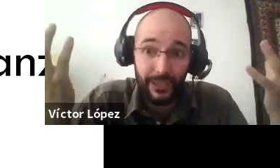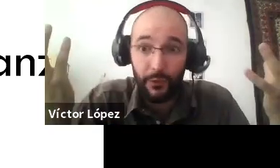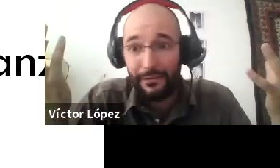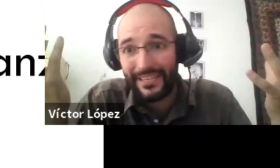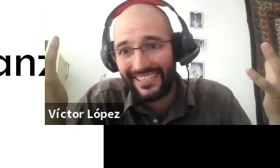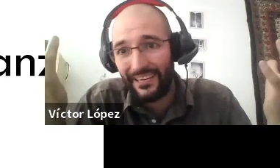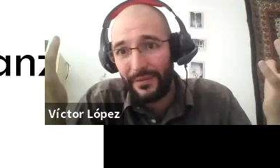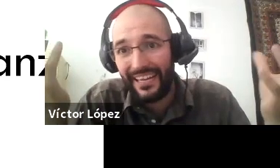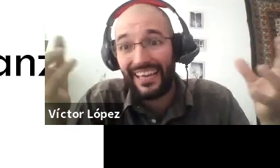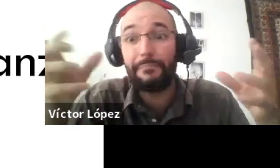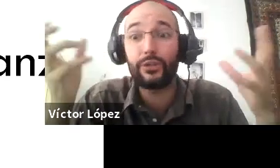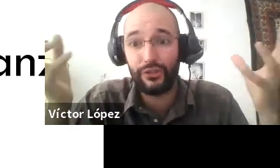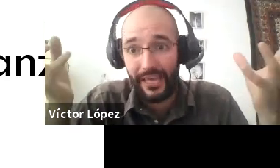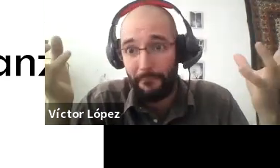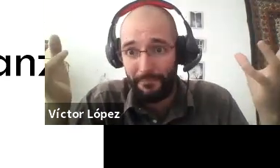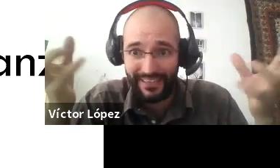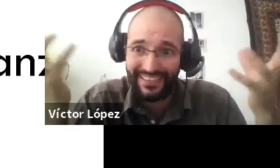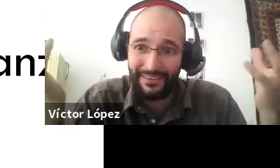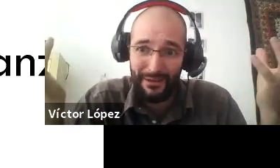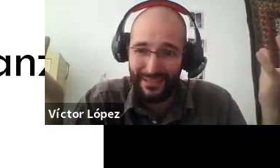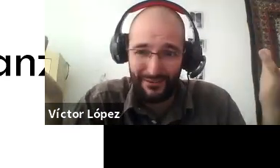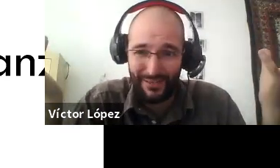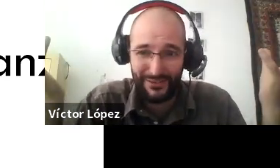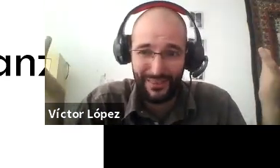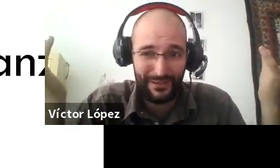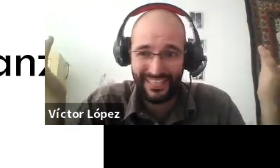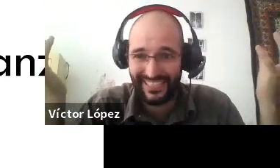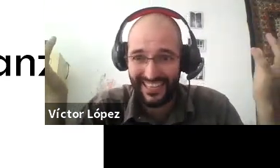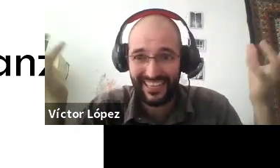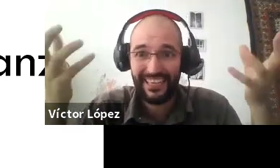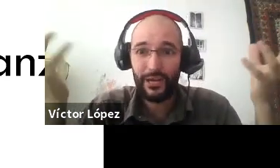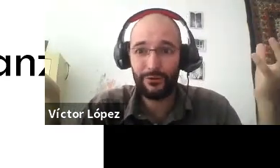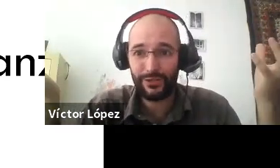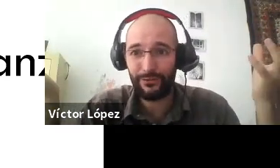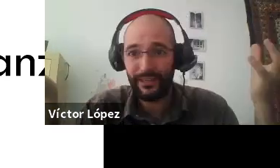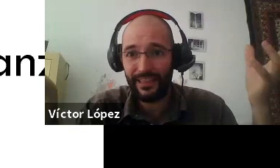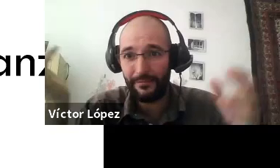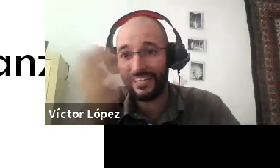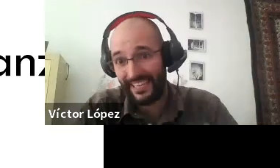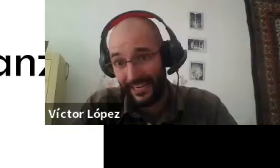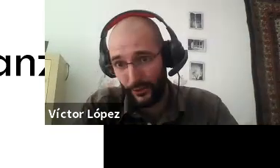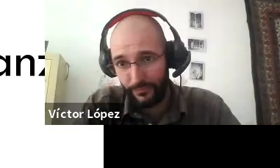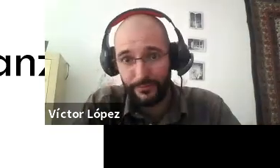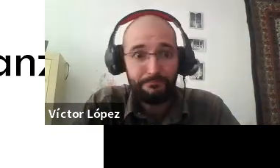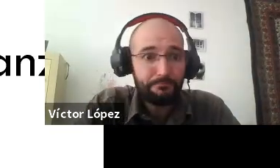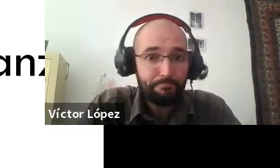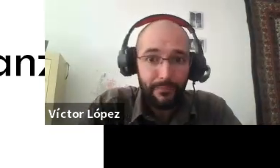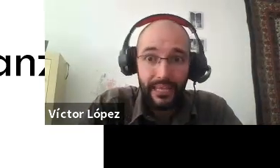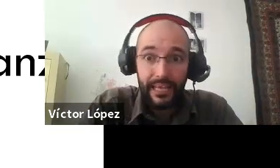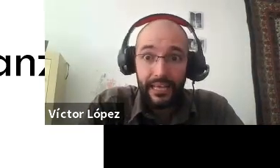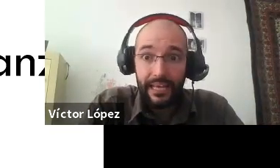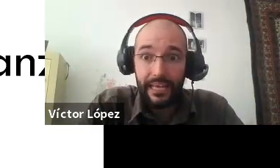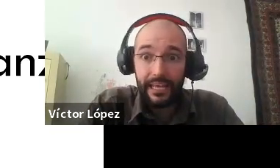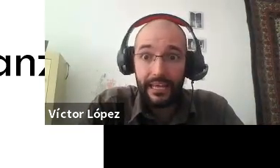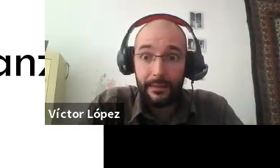que actualmente se denomina el ámbito STEM, que seguramente en los años 50 y 60 no se utilizaba este acrónimo.